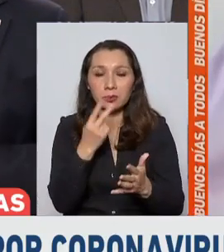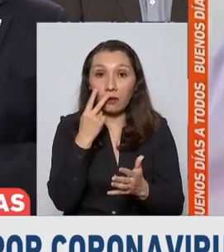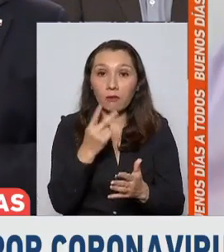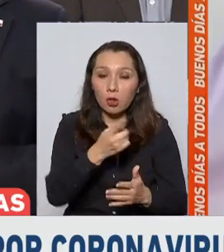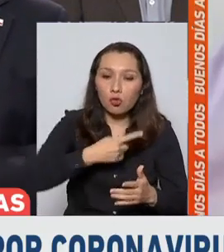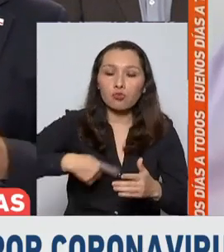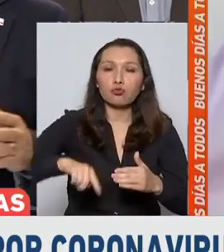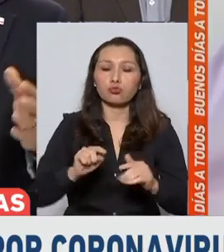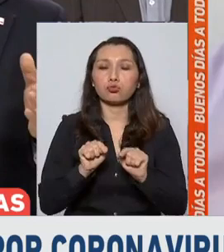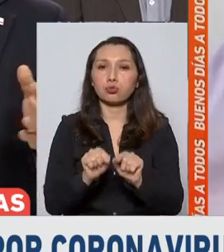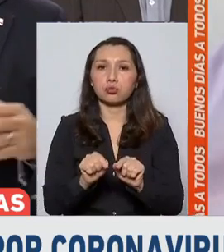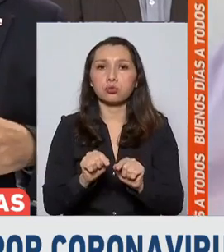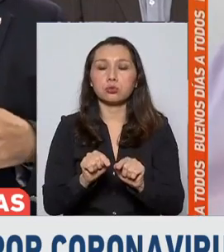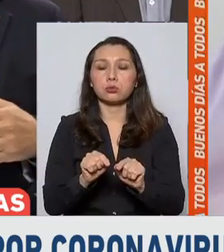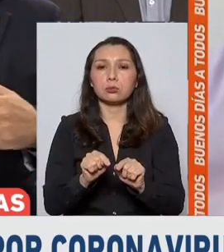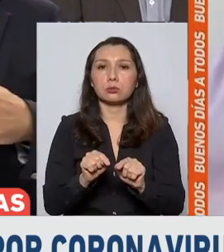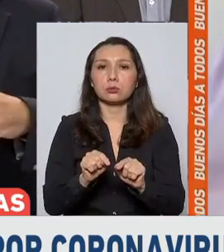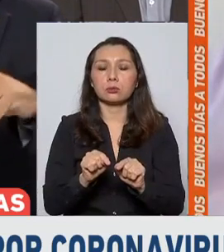nos mantenemos